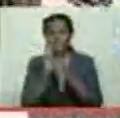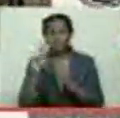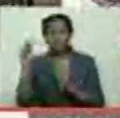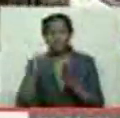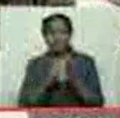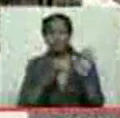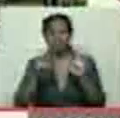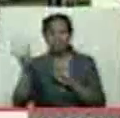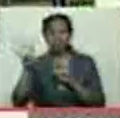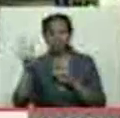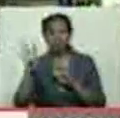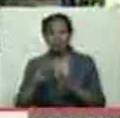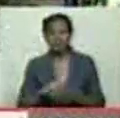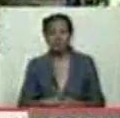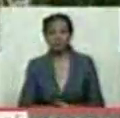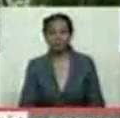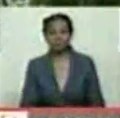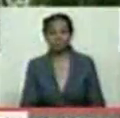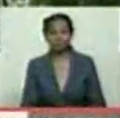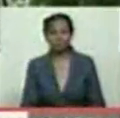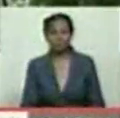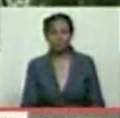Segura